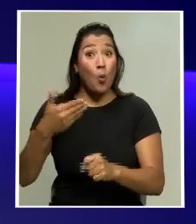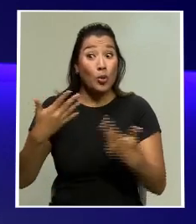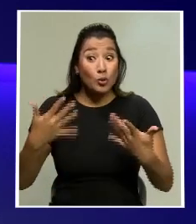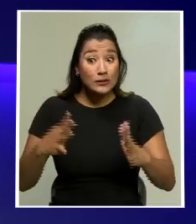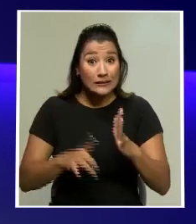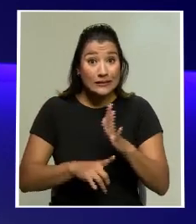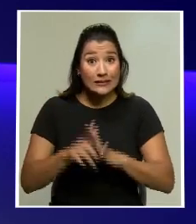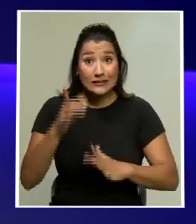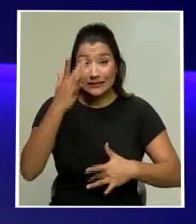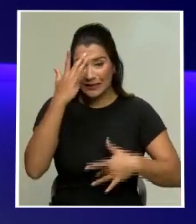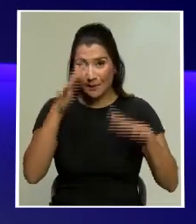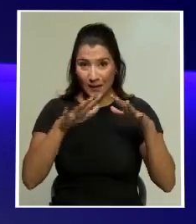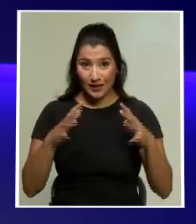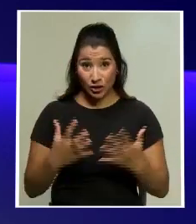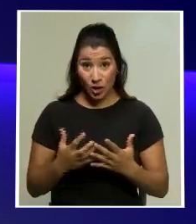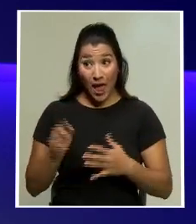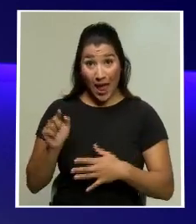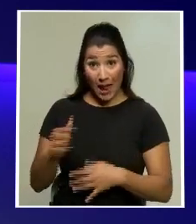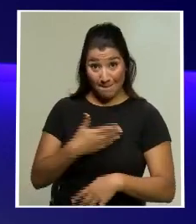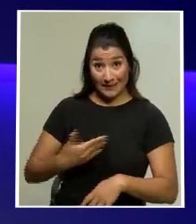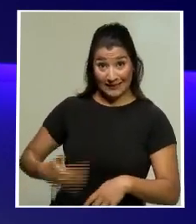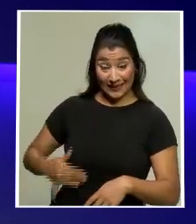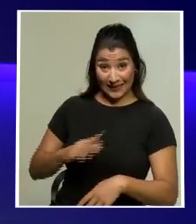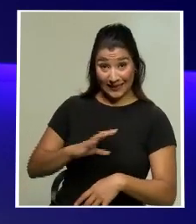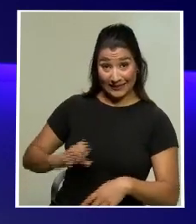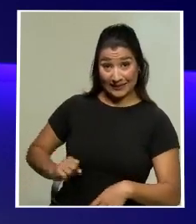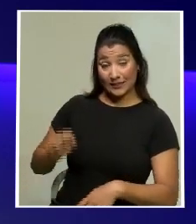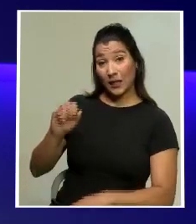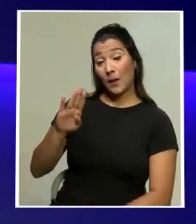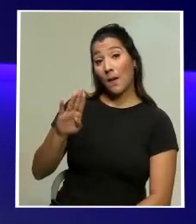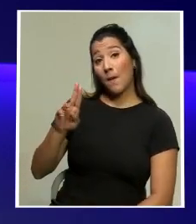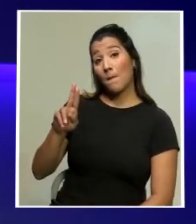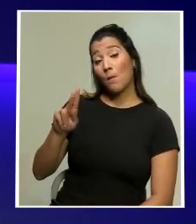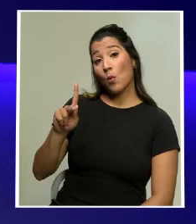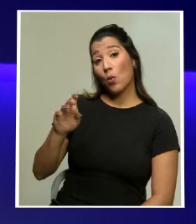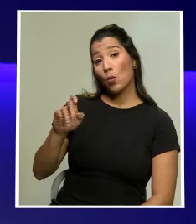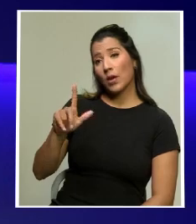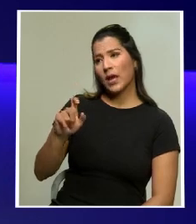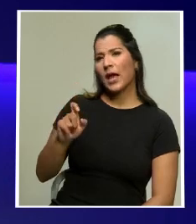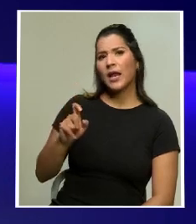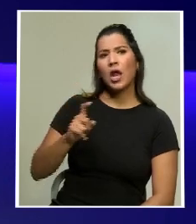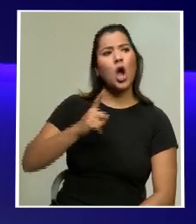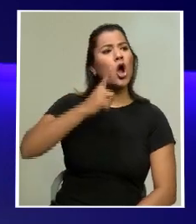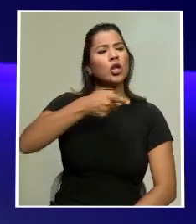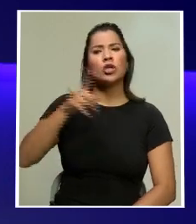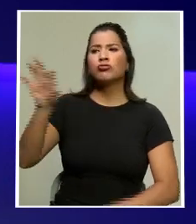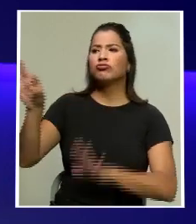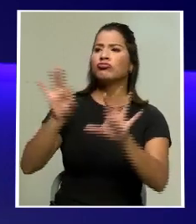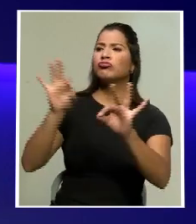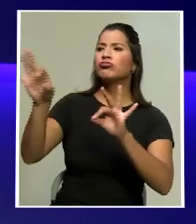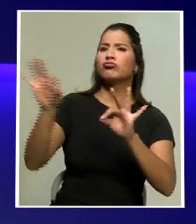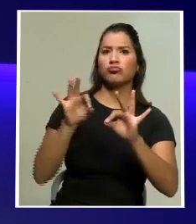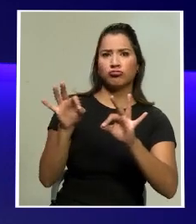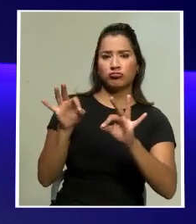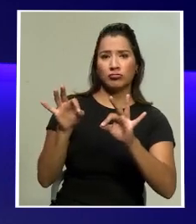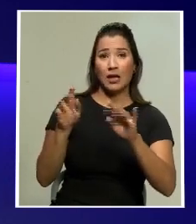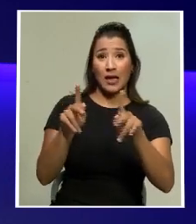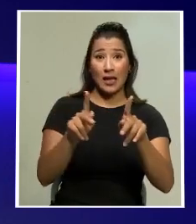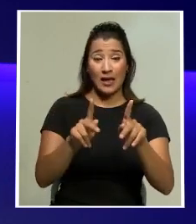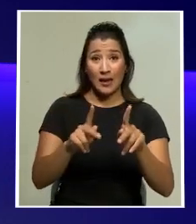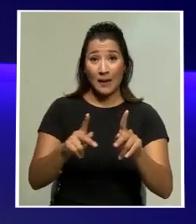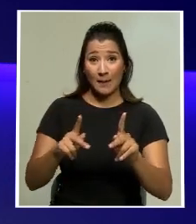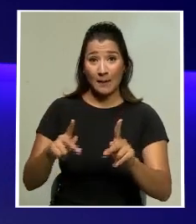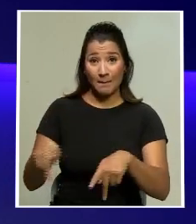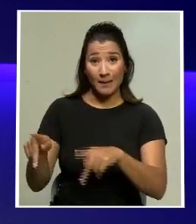pleno auge, Bukele ordenó mezclar a pandilleros de distintas organizaciones en patios hacinados